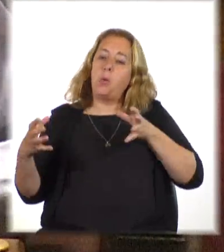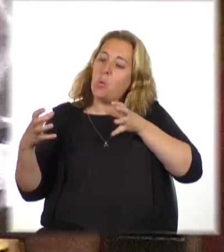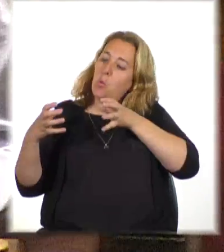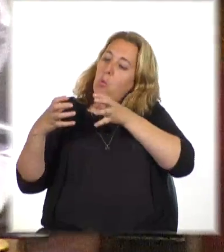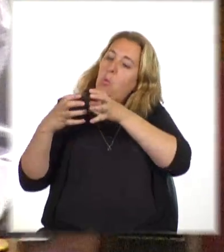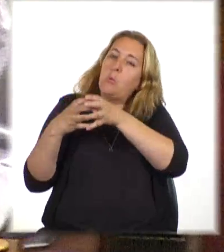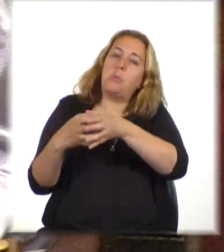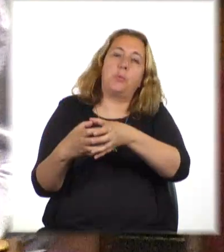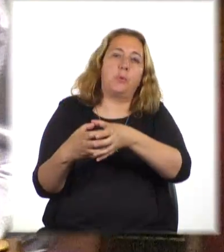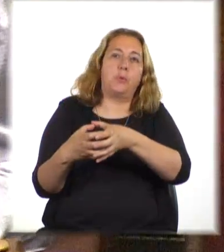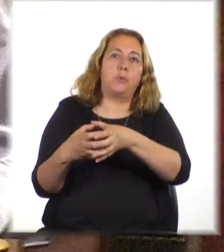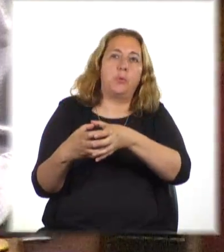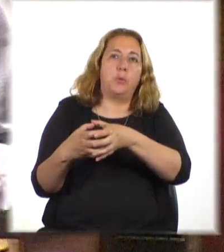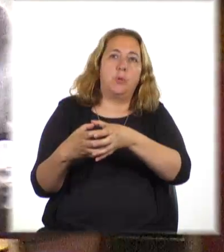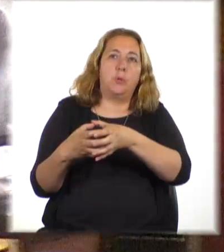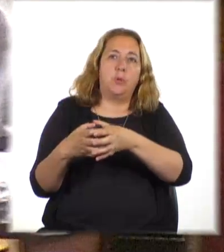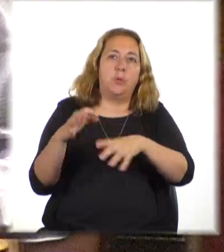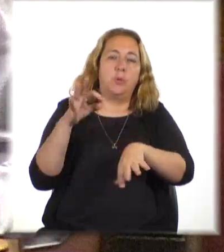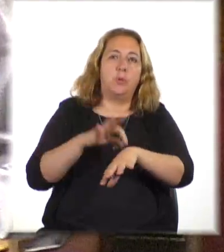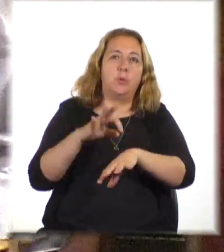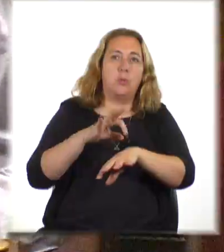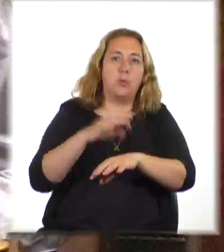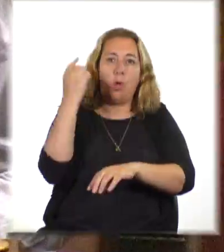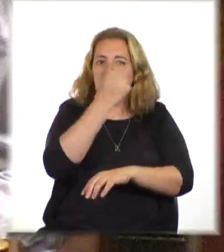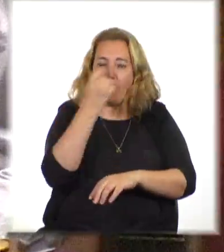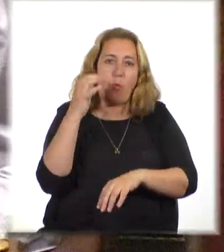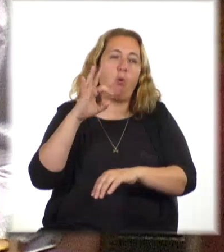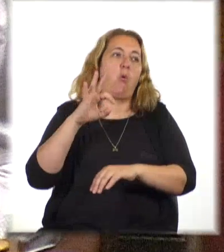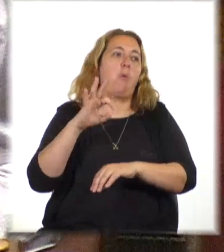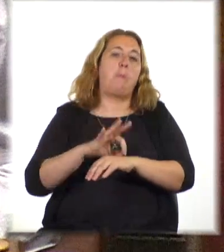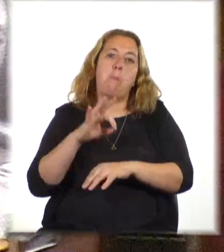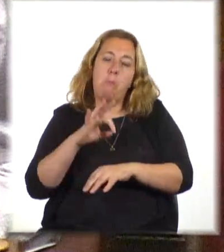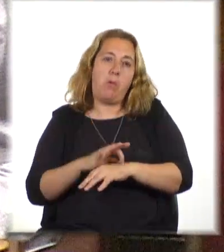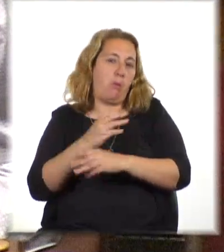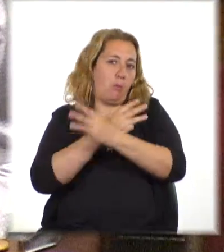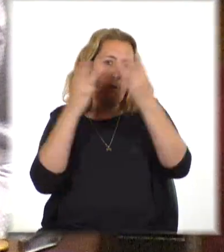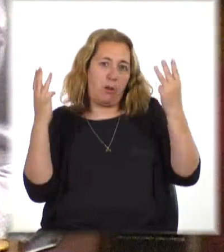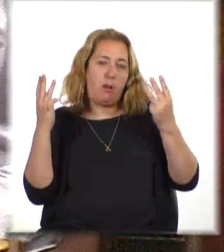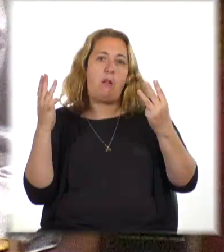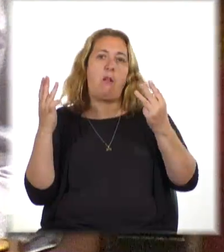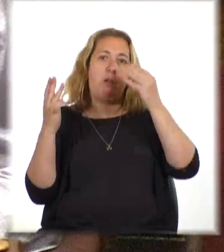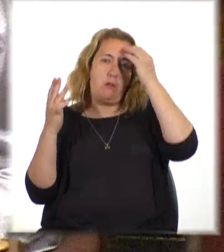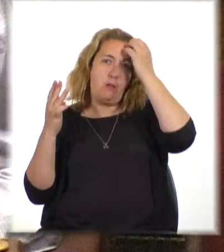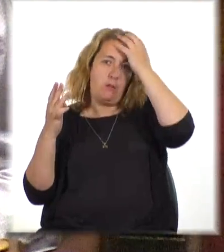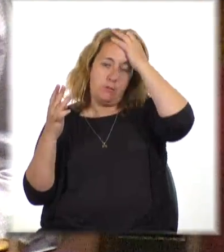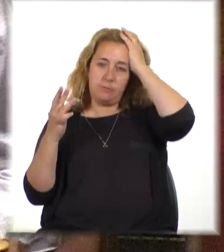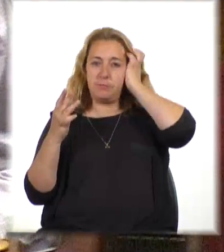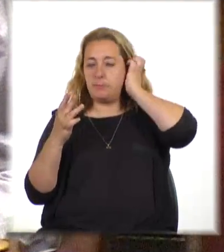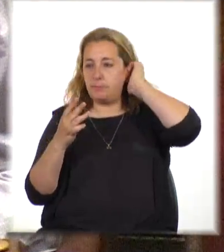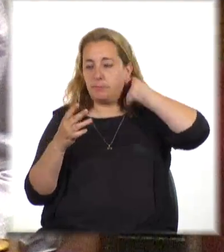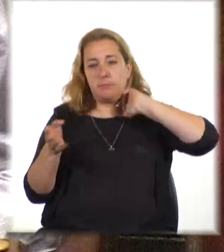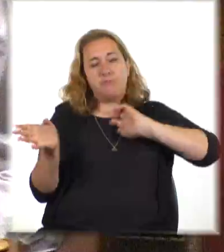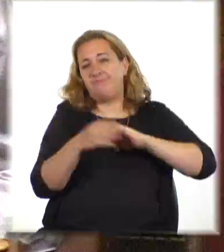presidente total monos y médicos y de todo tipo de